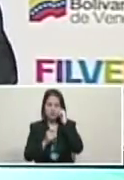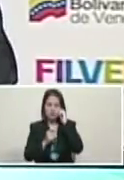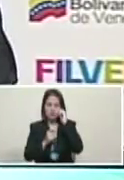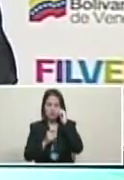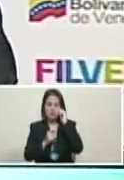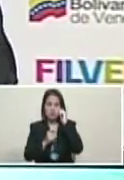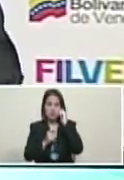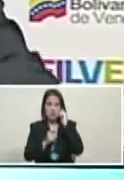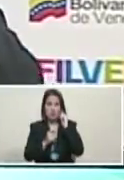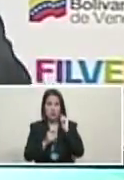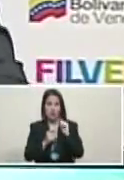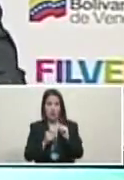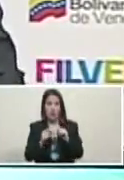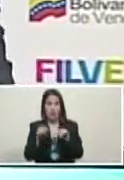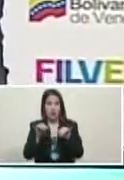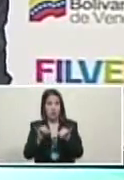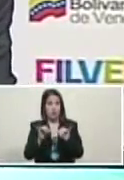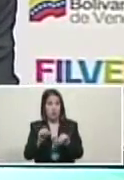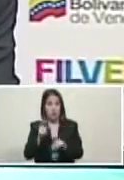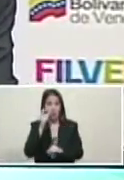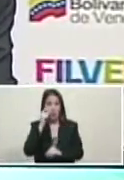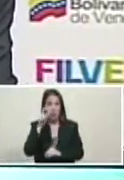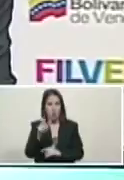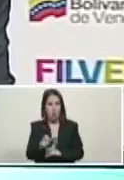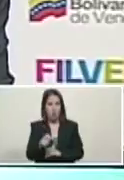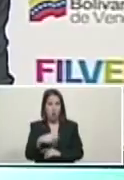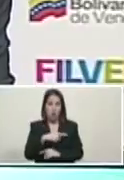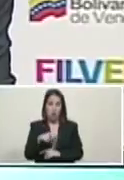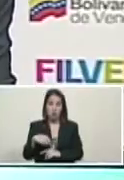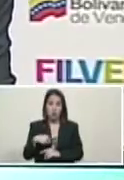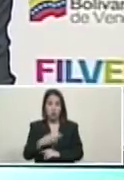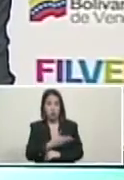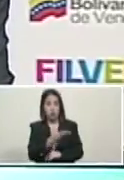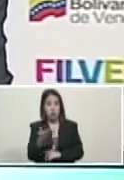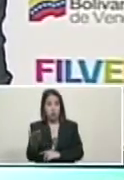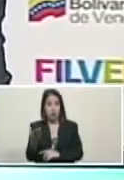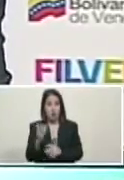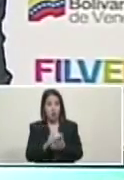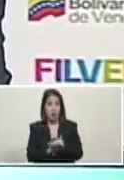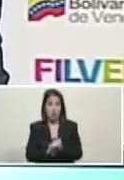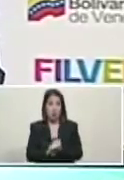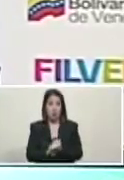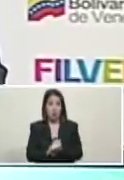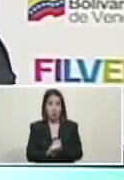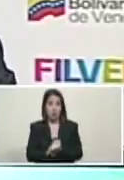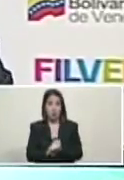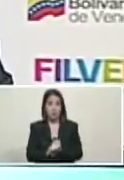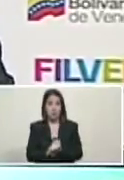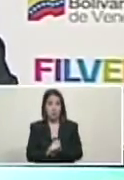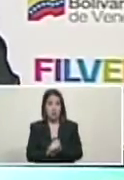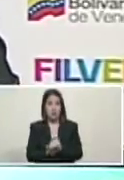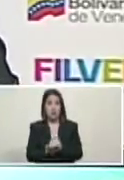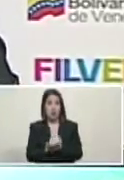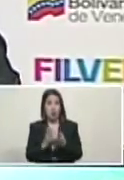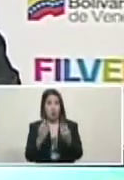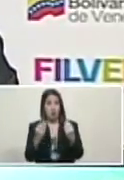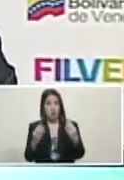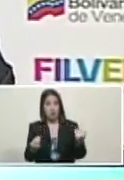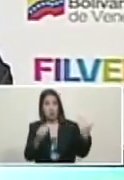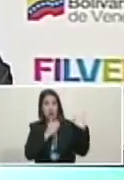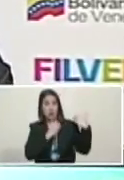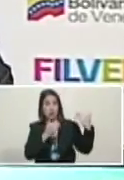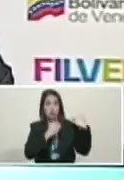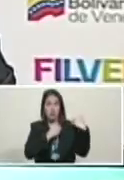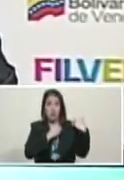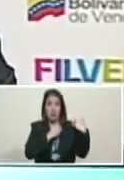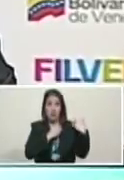Quiere decir que nosotros, ustedes, compañeros, que tenemos altas responsabilidades en esto, tenemos